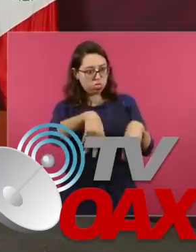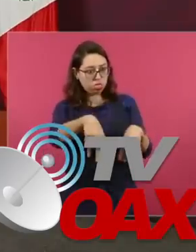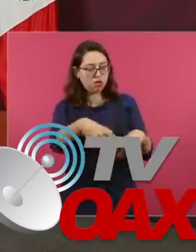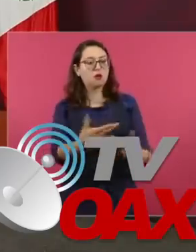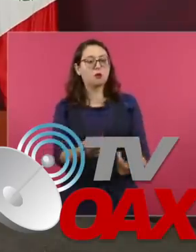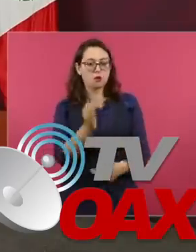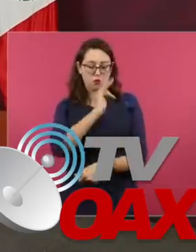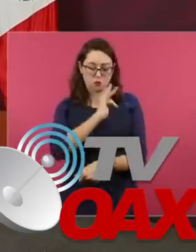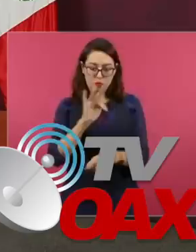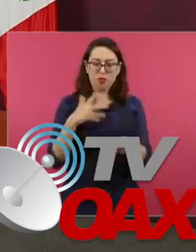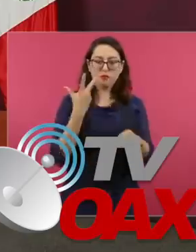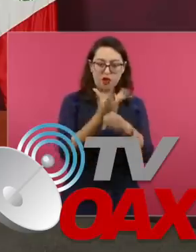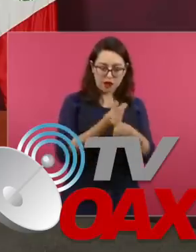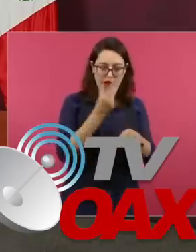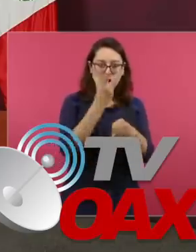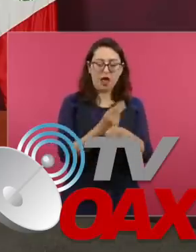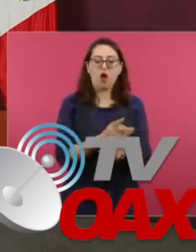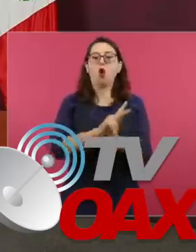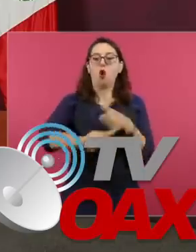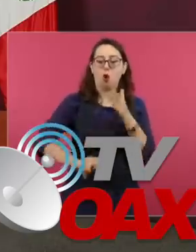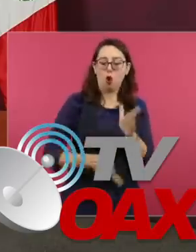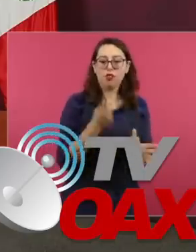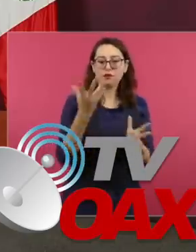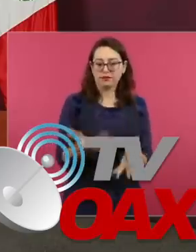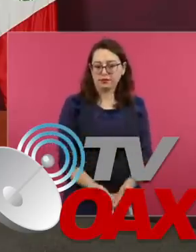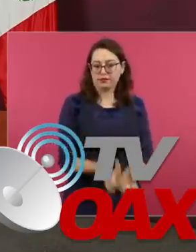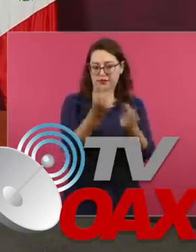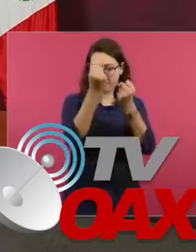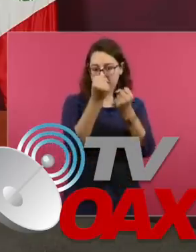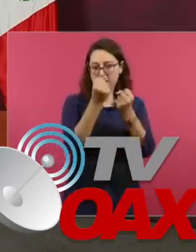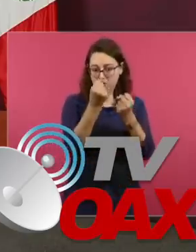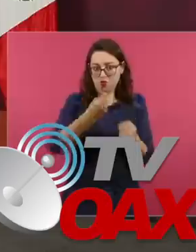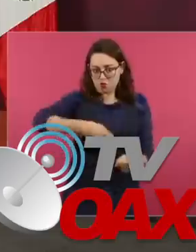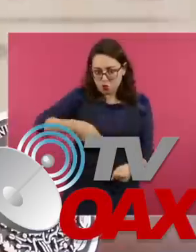Pero hay que seguir trabajando. Y desde luego hay que buscar